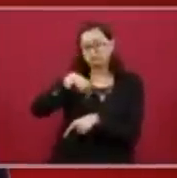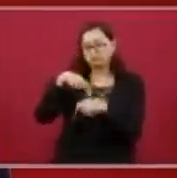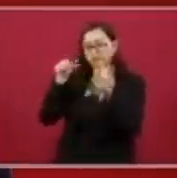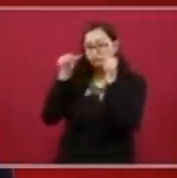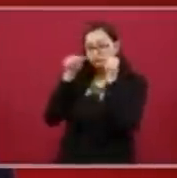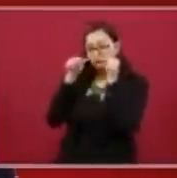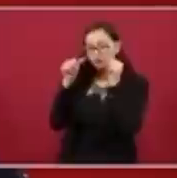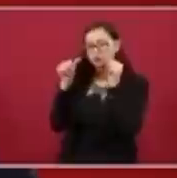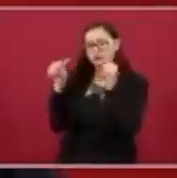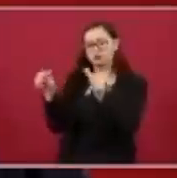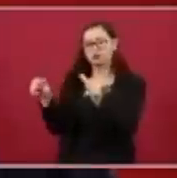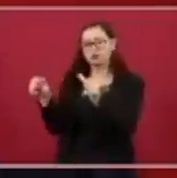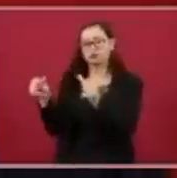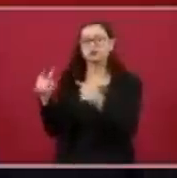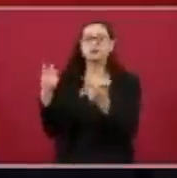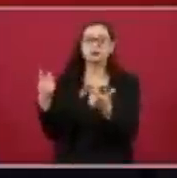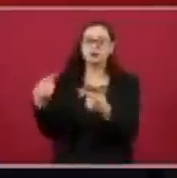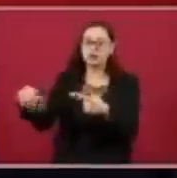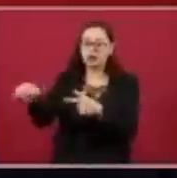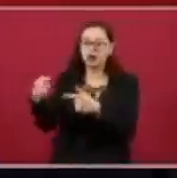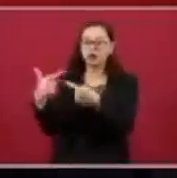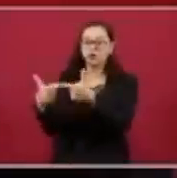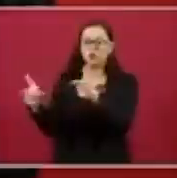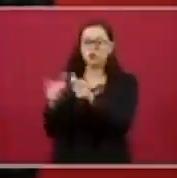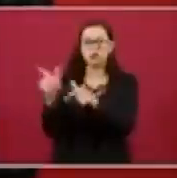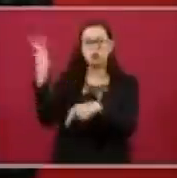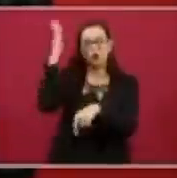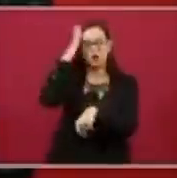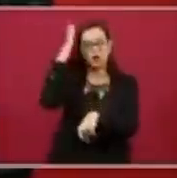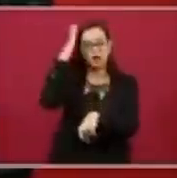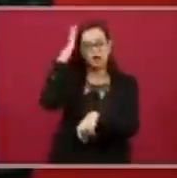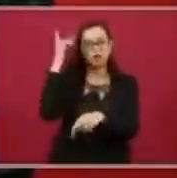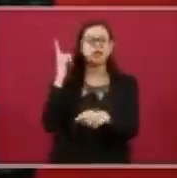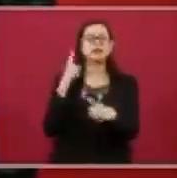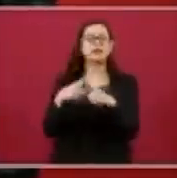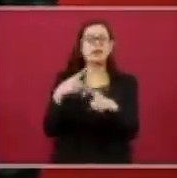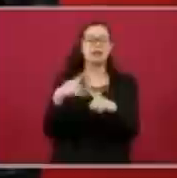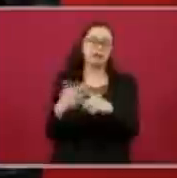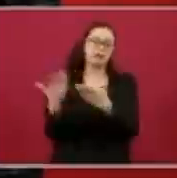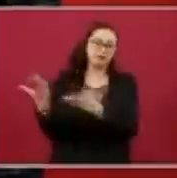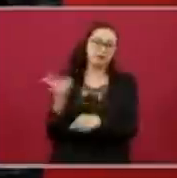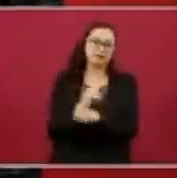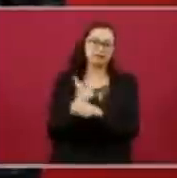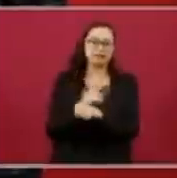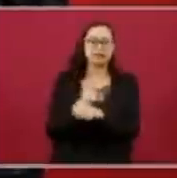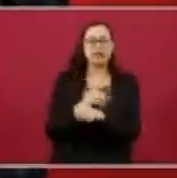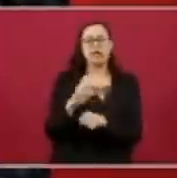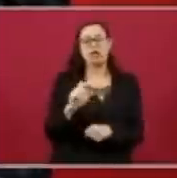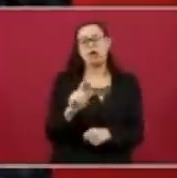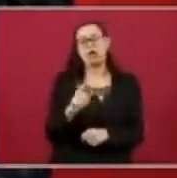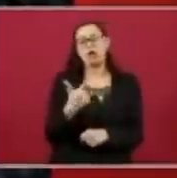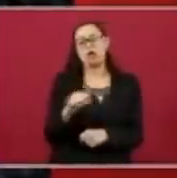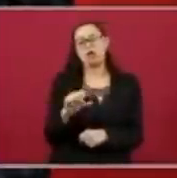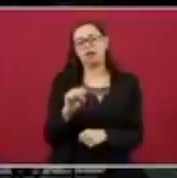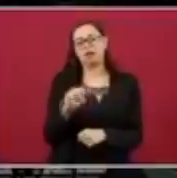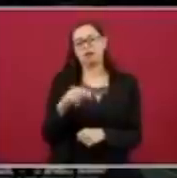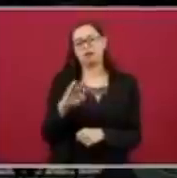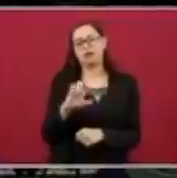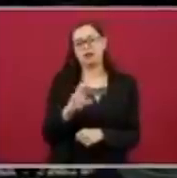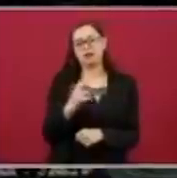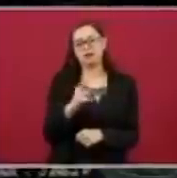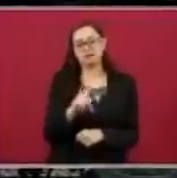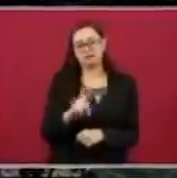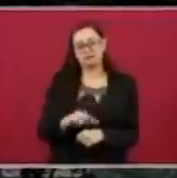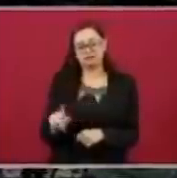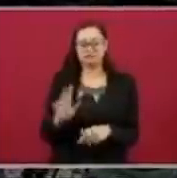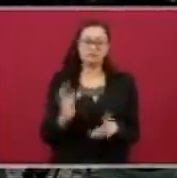grupo que encabeza, coordina la licenciada Olga Sánchez Cordero. Bueno, esto se lo queríamos informar,